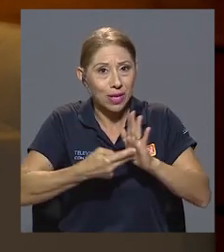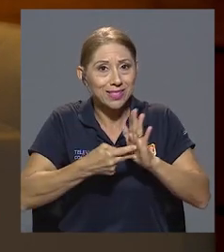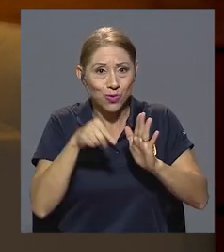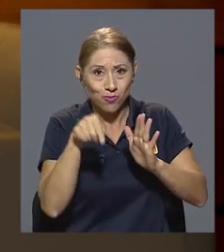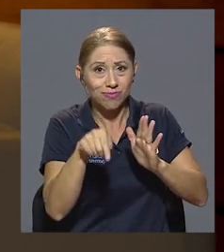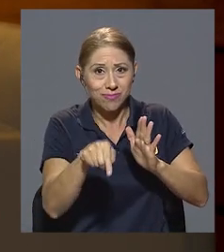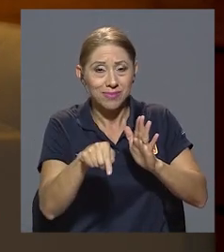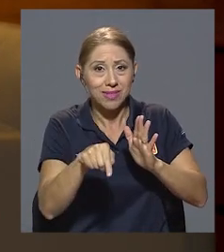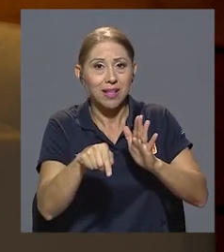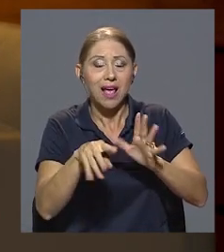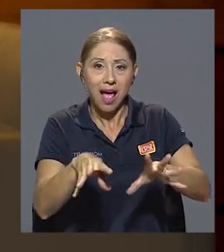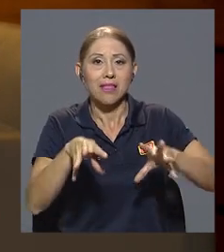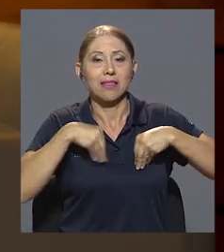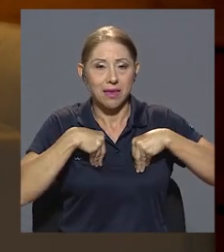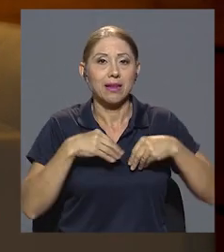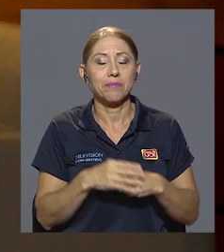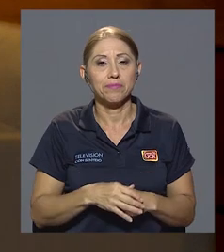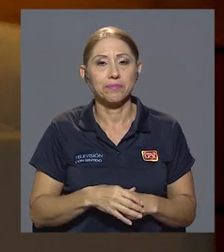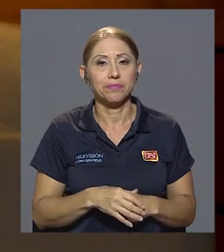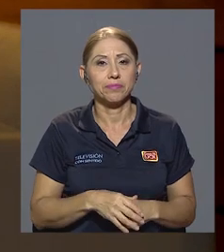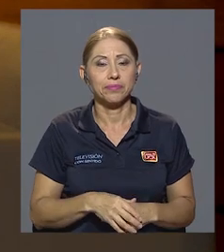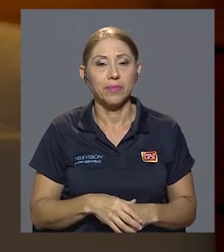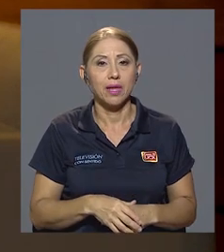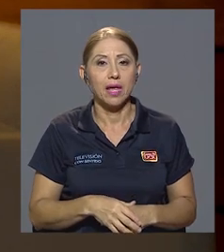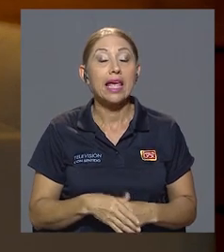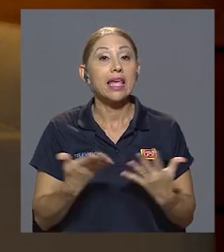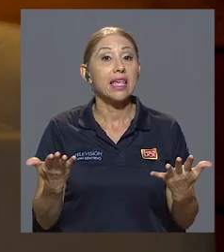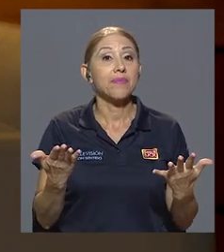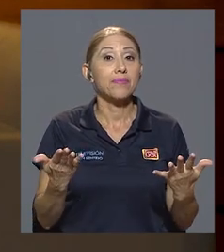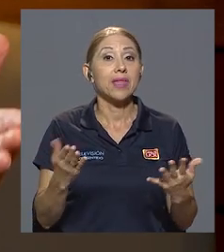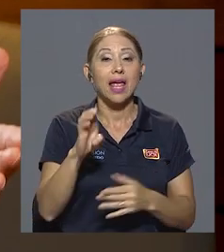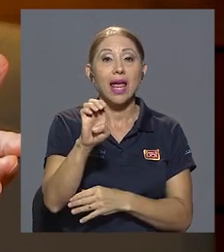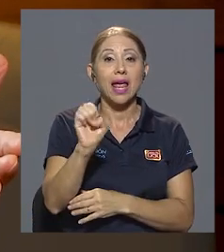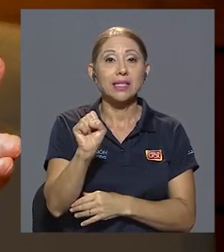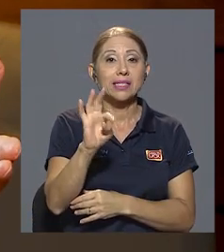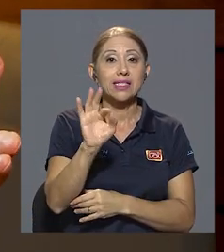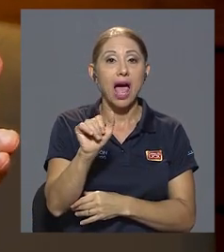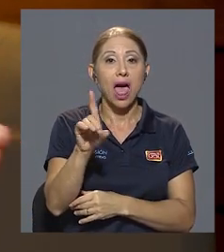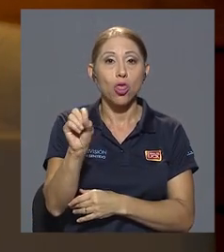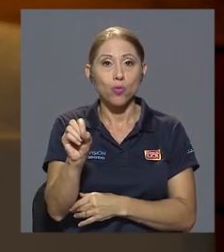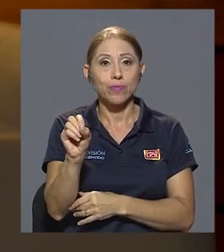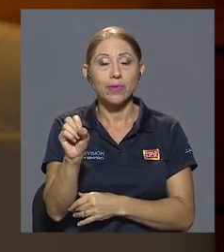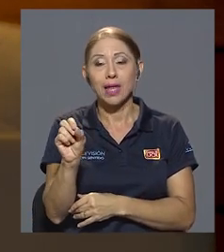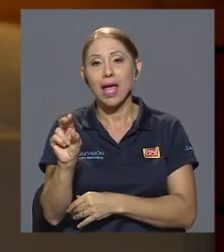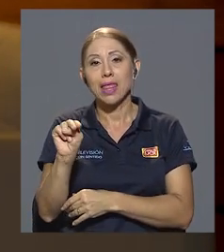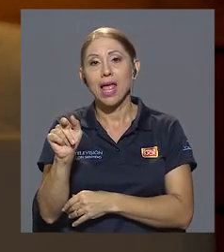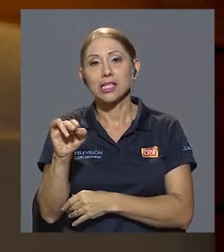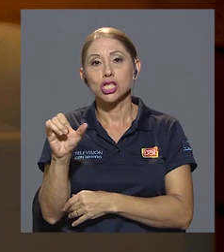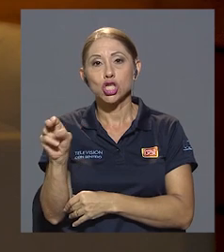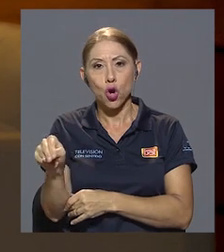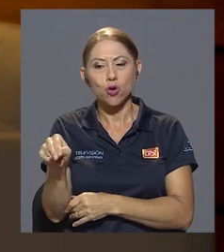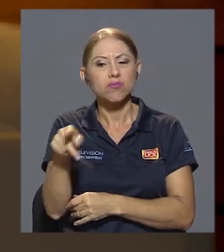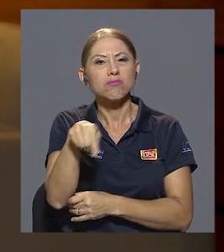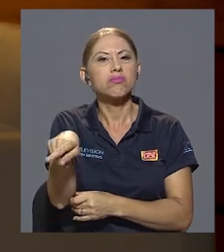que el fenómeno migratorio adquiere y el estado-nación eso es una